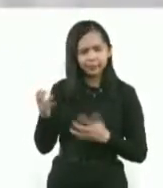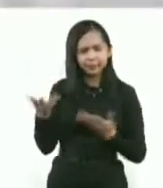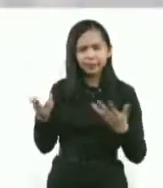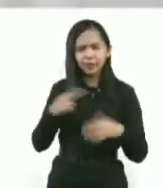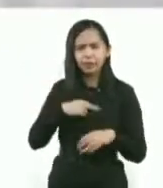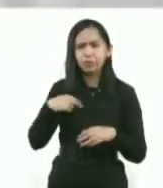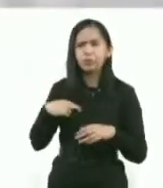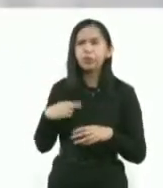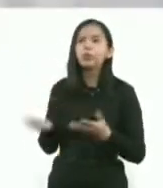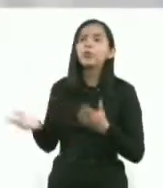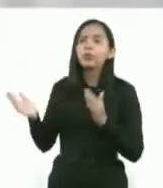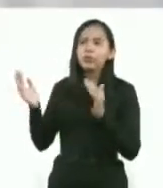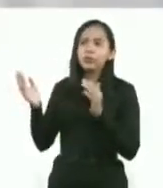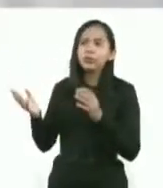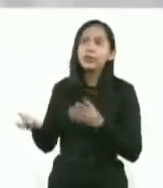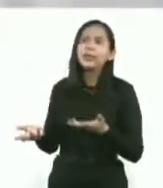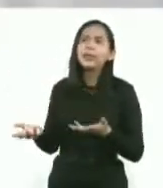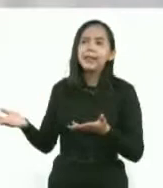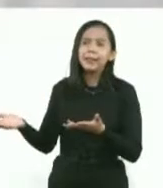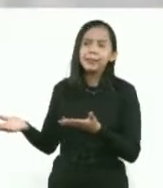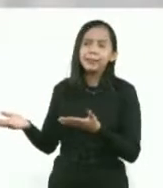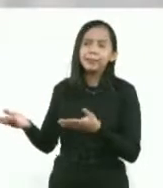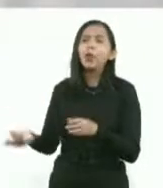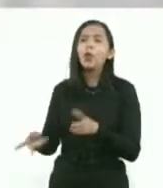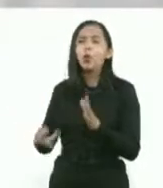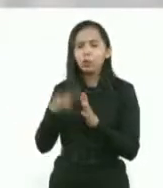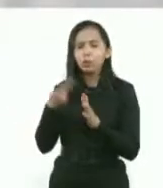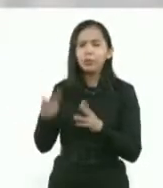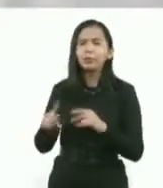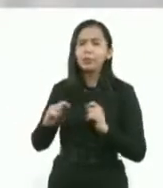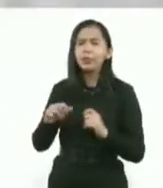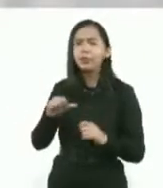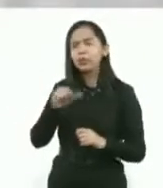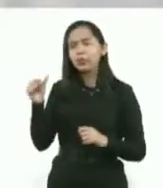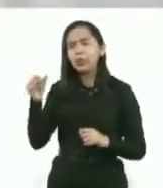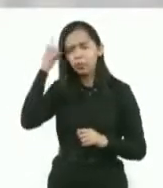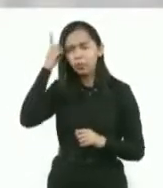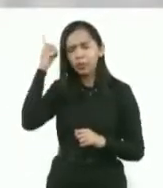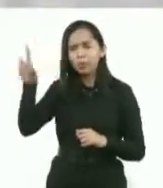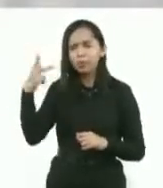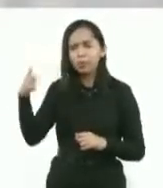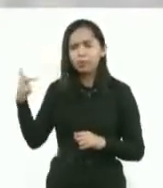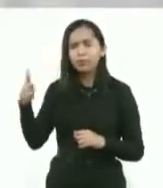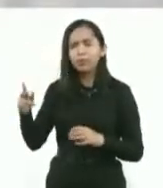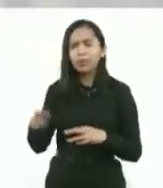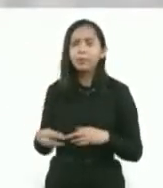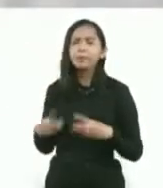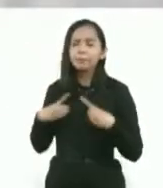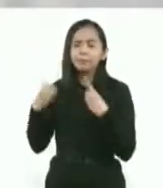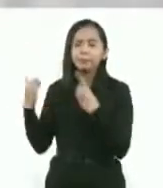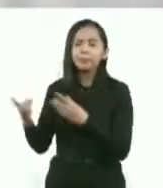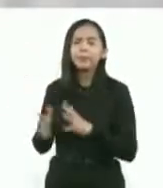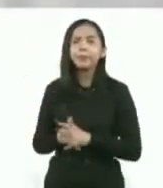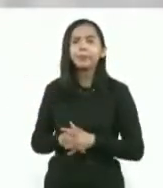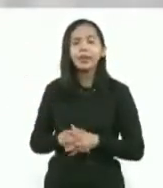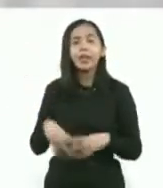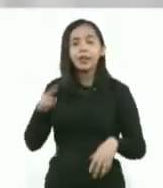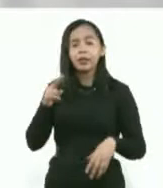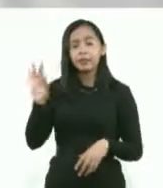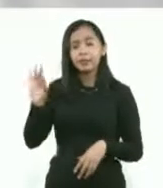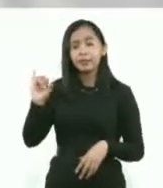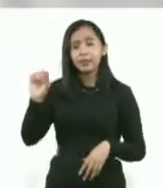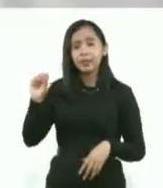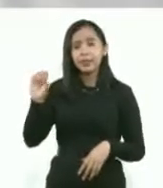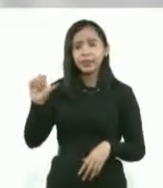nosotros llegamos y se siguen recuperando inmuebles en el momento que está la denuncia. Y la Fiscalía tiene un mecanismo para